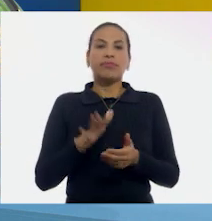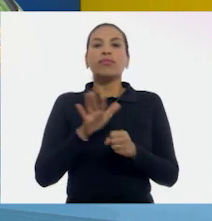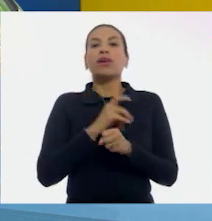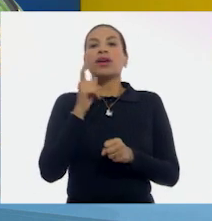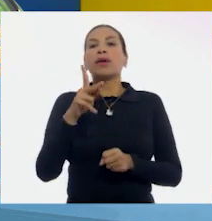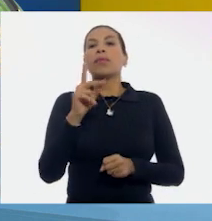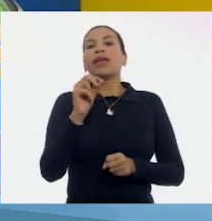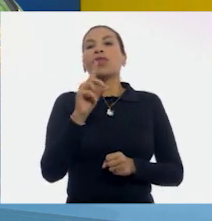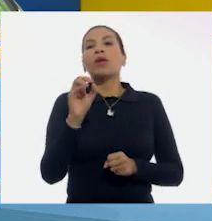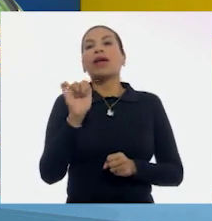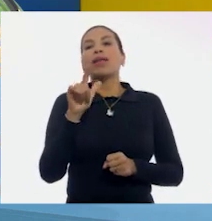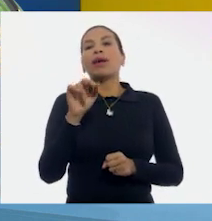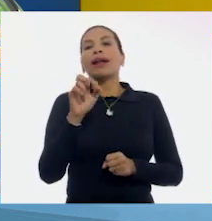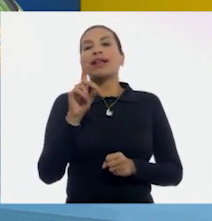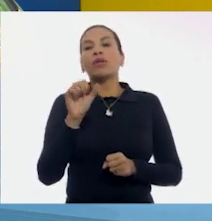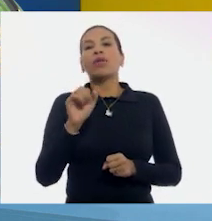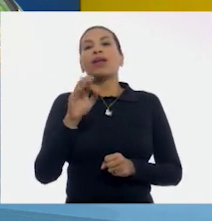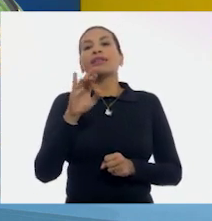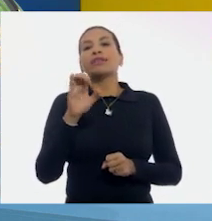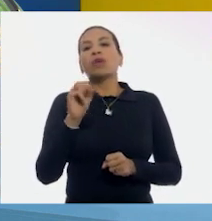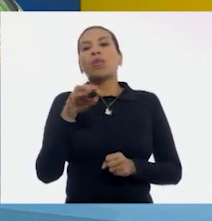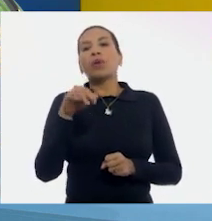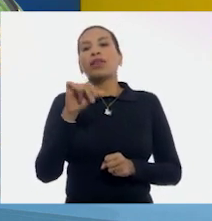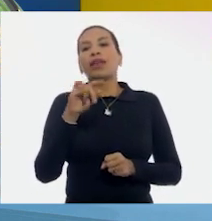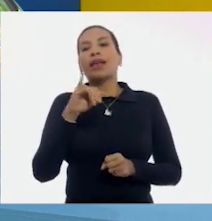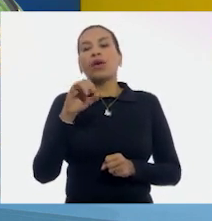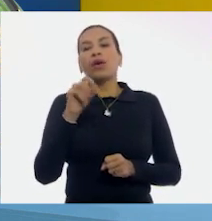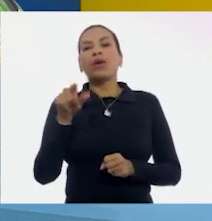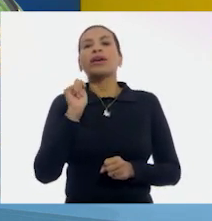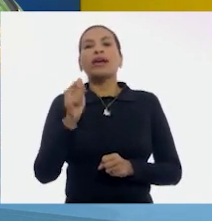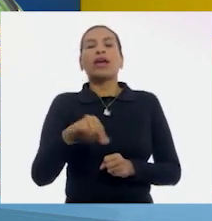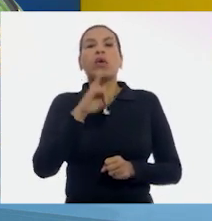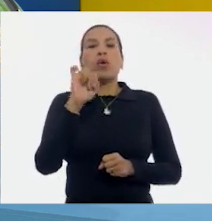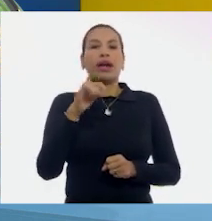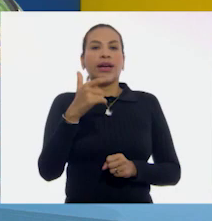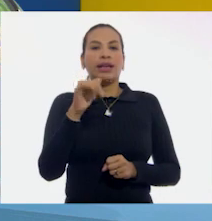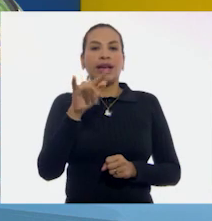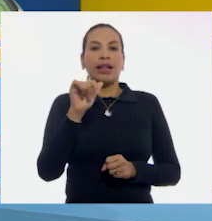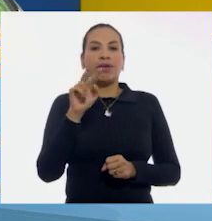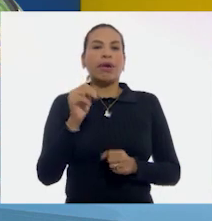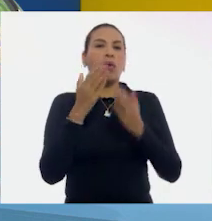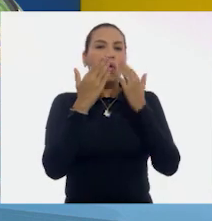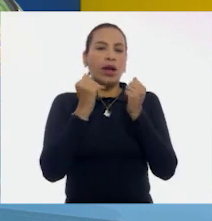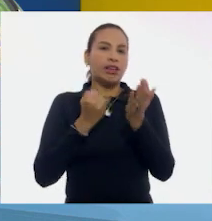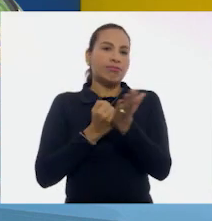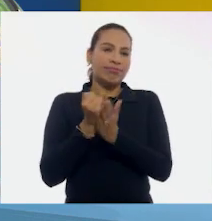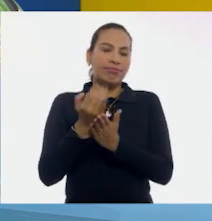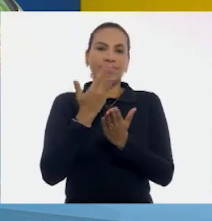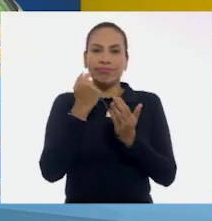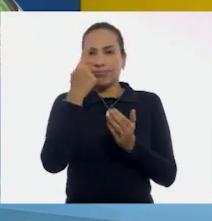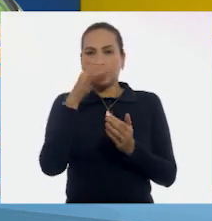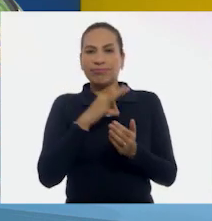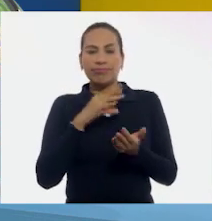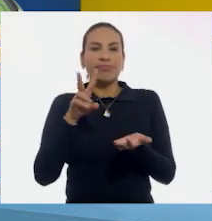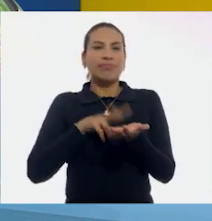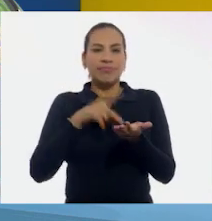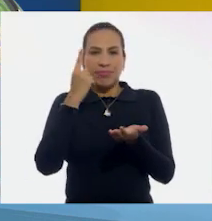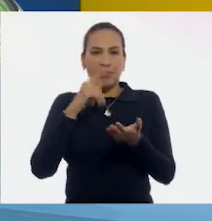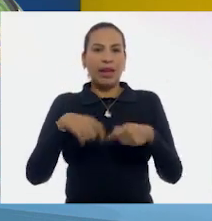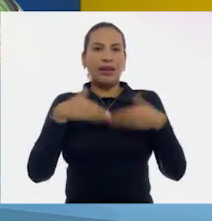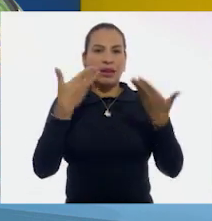a que Pedro de Alvarado y Francisco Montejo acusaron a Juan de Grijalva de no tomar decisiones ni tener valor para adentrarse a tierra